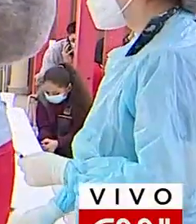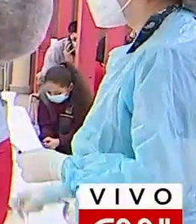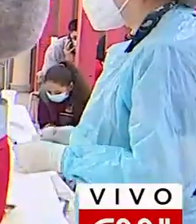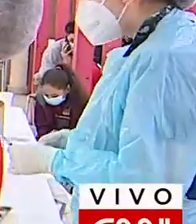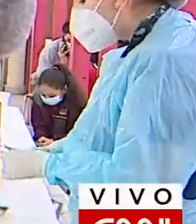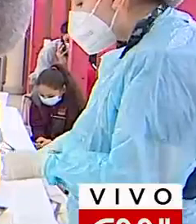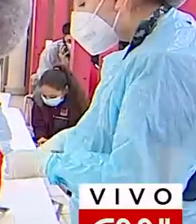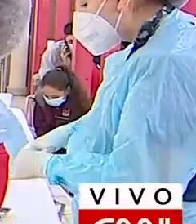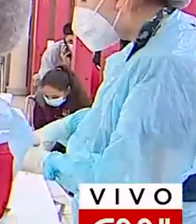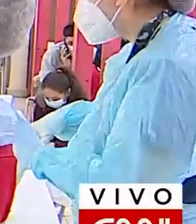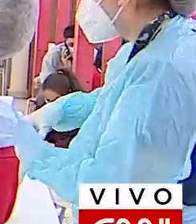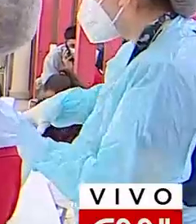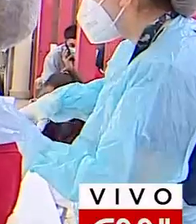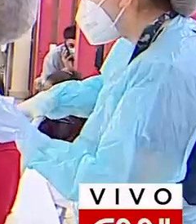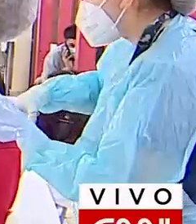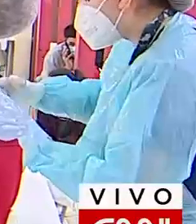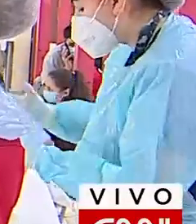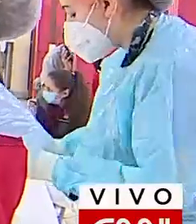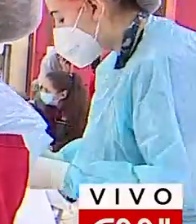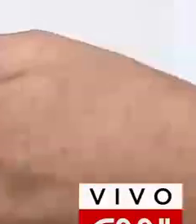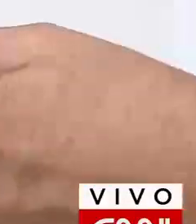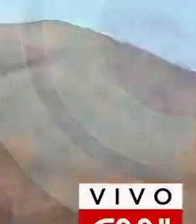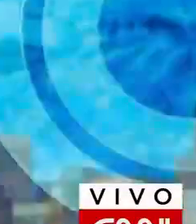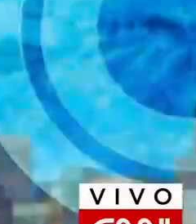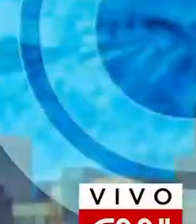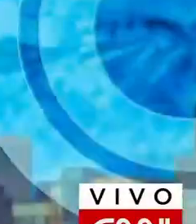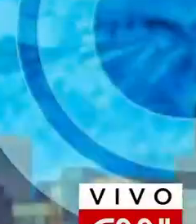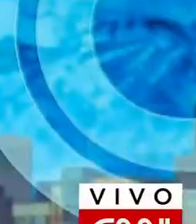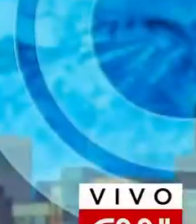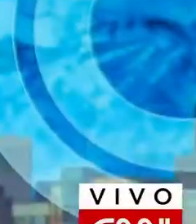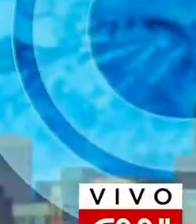mayores de 3. Ese es el rango, de 3 a 6 años, donde se podrá aplicar ya la vacuna Sinovac. Y lo que ha dicho la subsecretaria Daza es que esta es